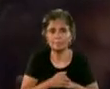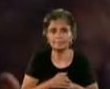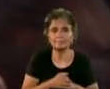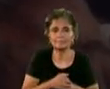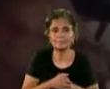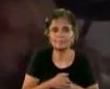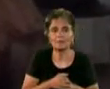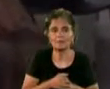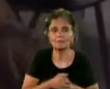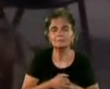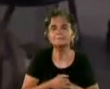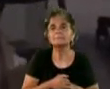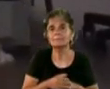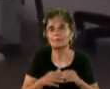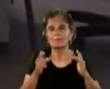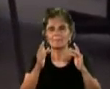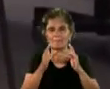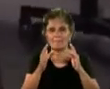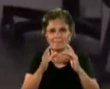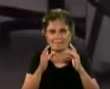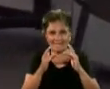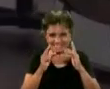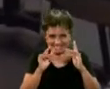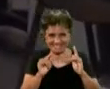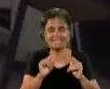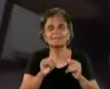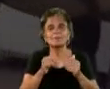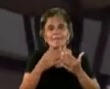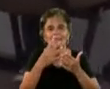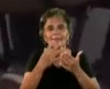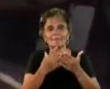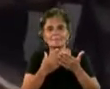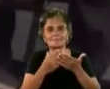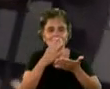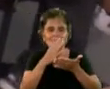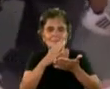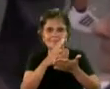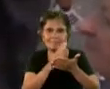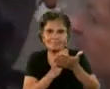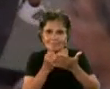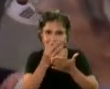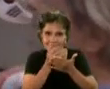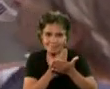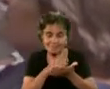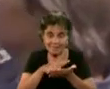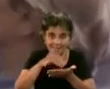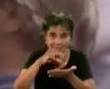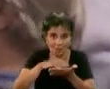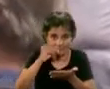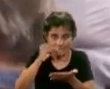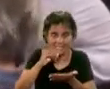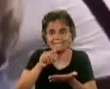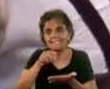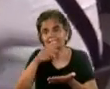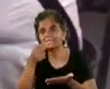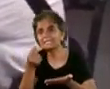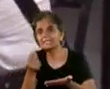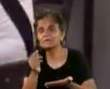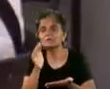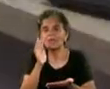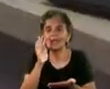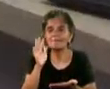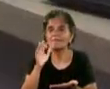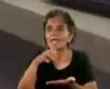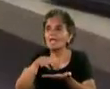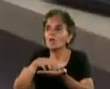es más, en la página de rentas pueden imprimir la boleta e ir a cualquiera de las sedes donde se